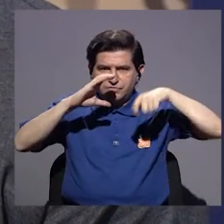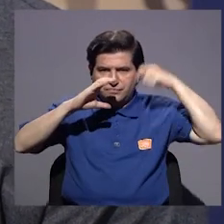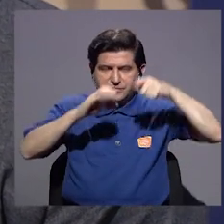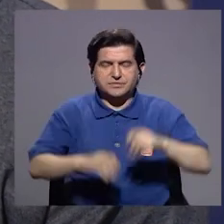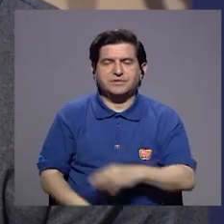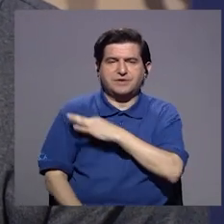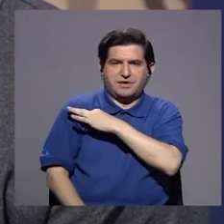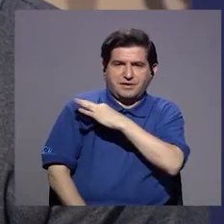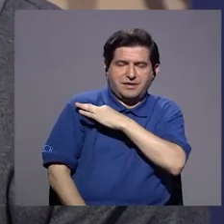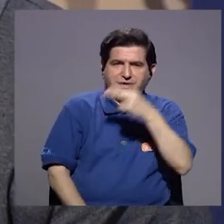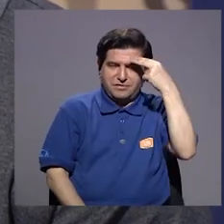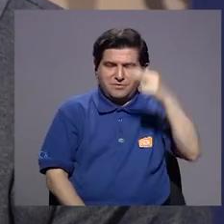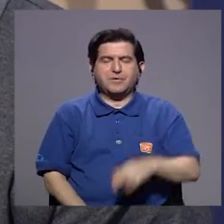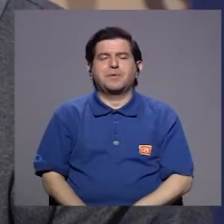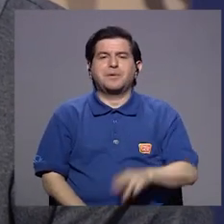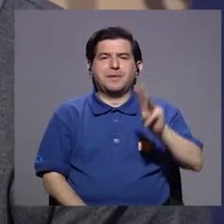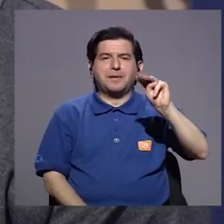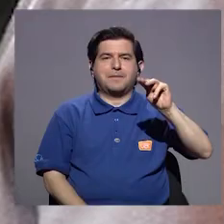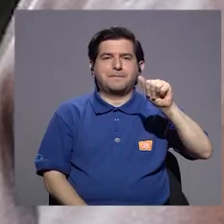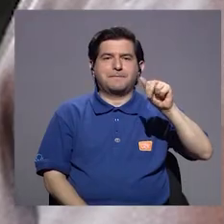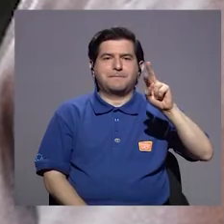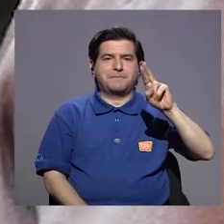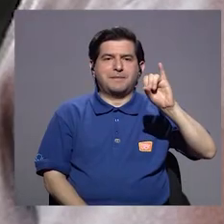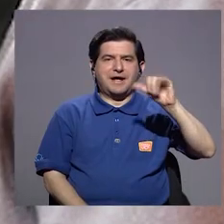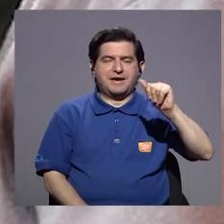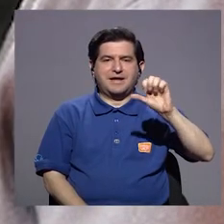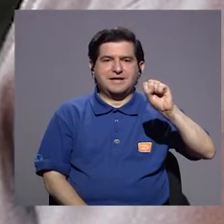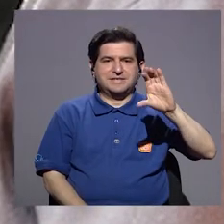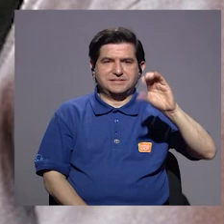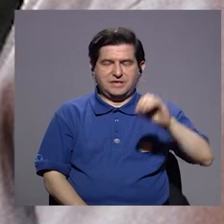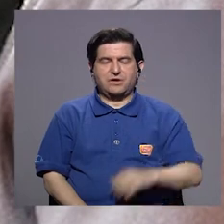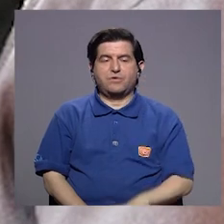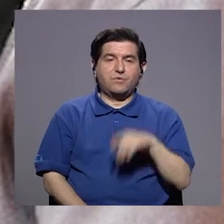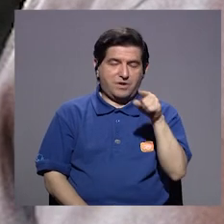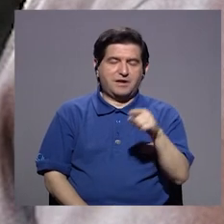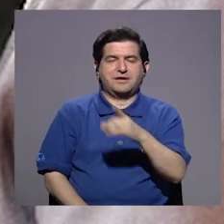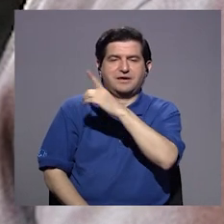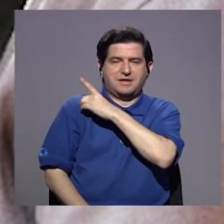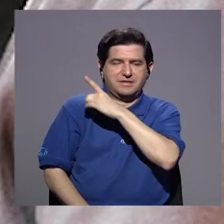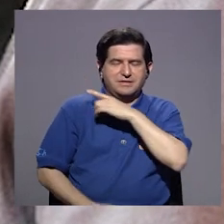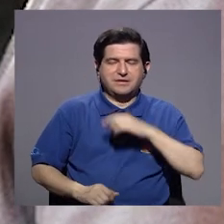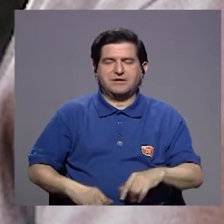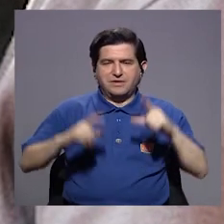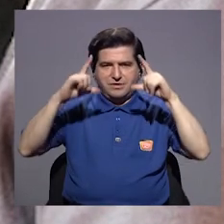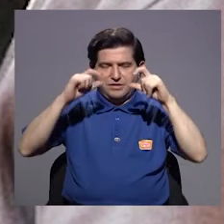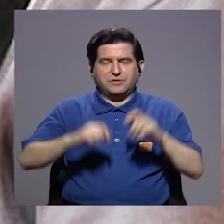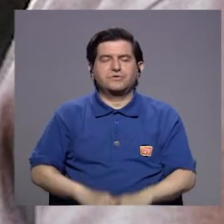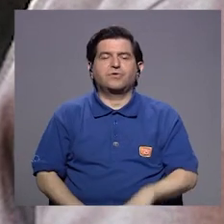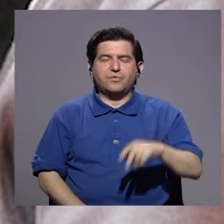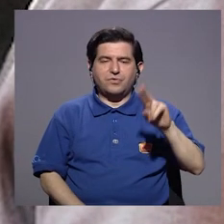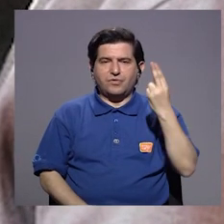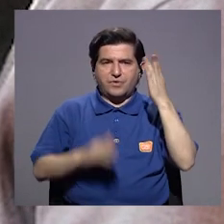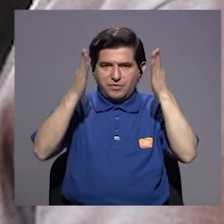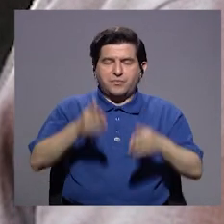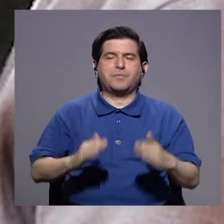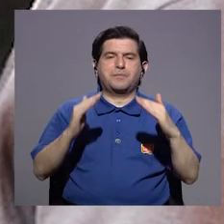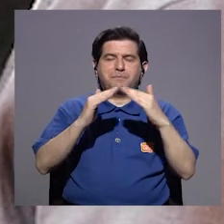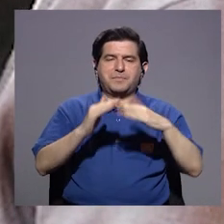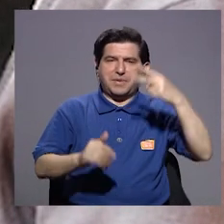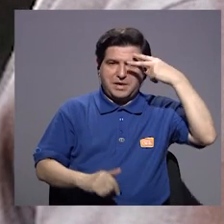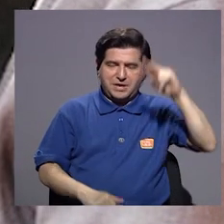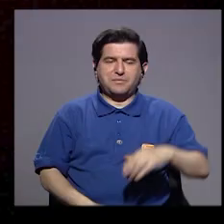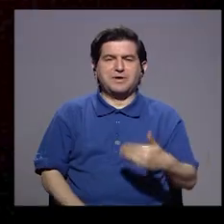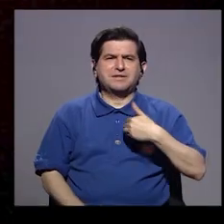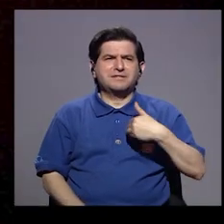Y nuestra invitada de honor es María Seco. Ella es una directora de fotografía uruguaya, pero asentada en México, que tiene casi